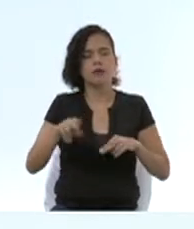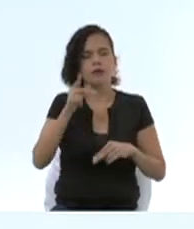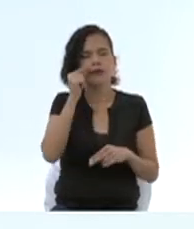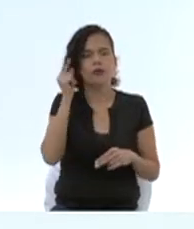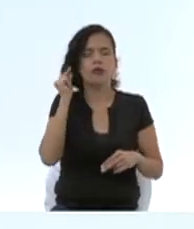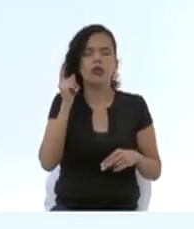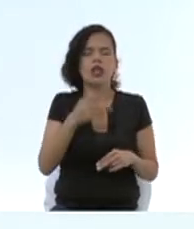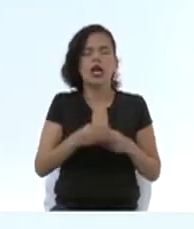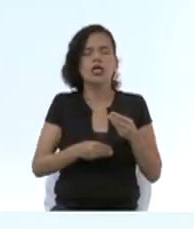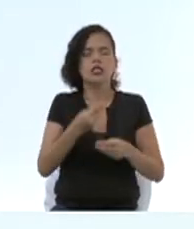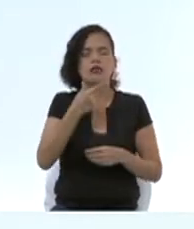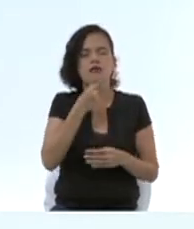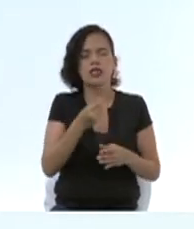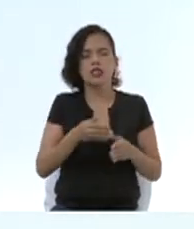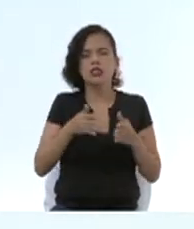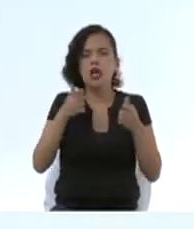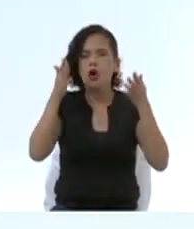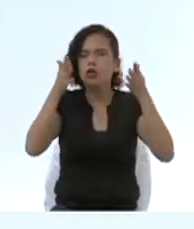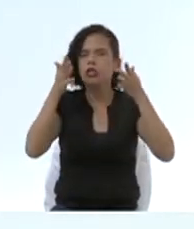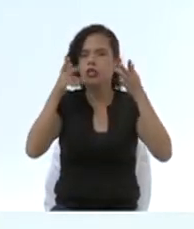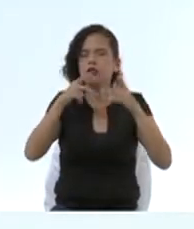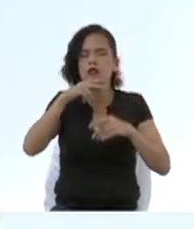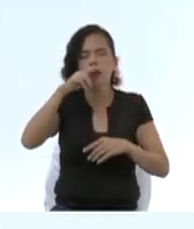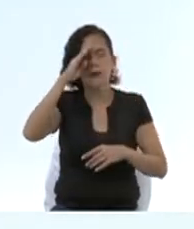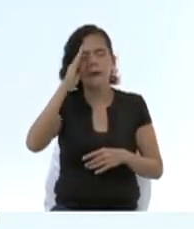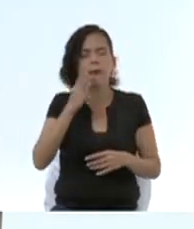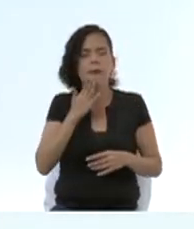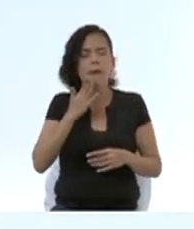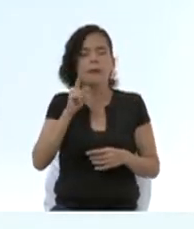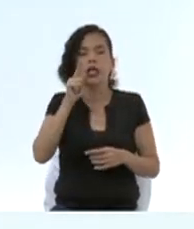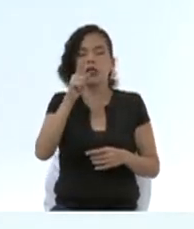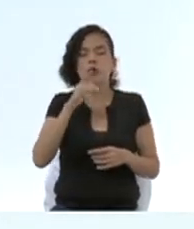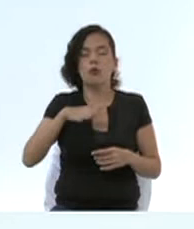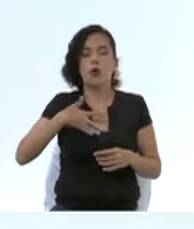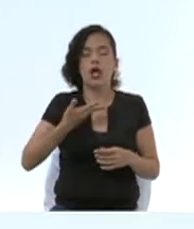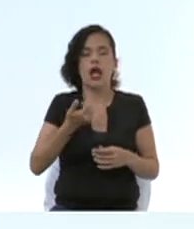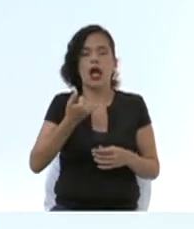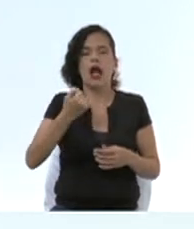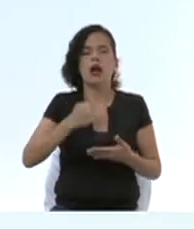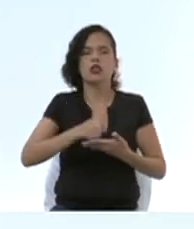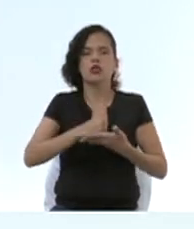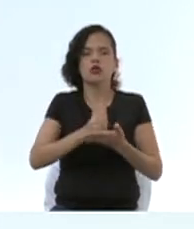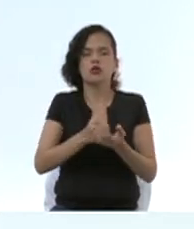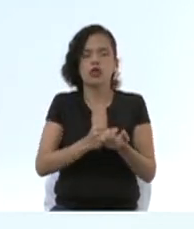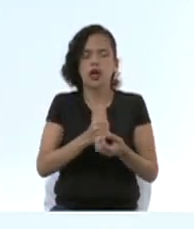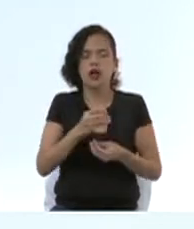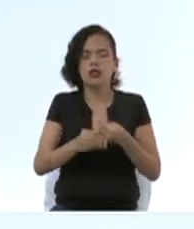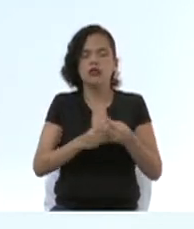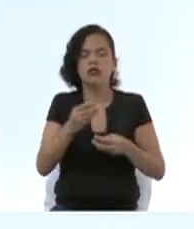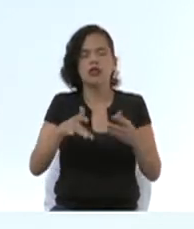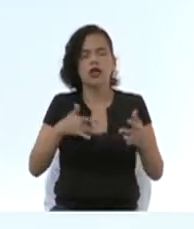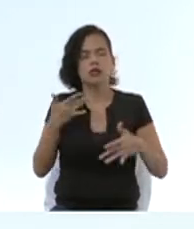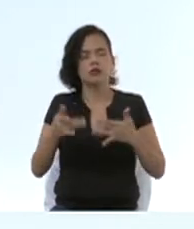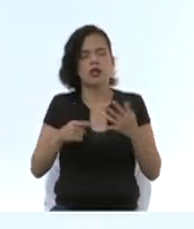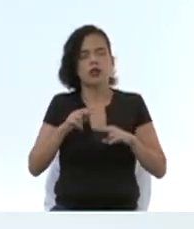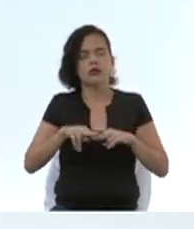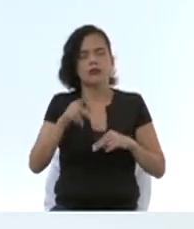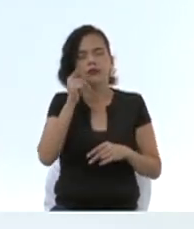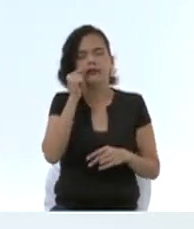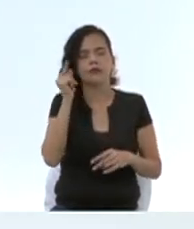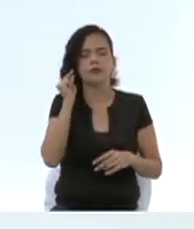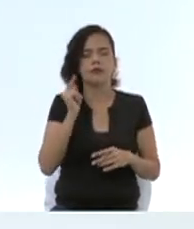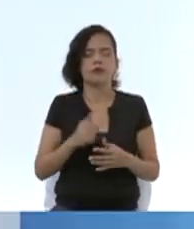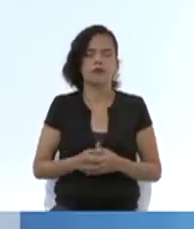esas orientaciones a los padres y representantes para que ellos puedan ahí ayudar a elaborar sus actividades pedagógicas a los niños y niñas. Así